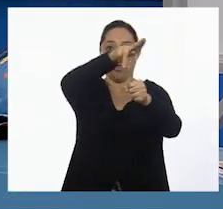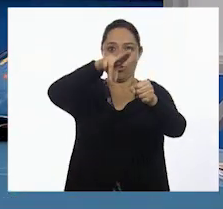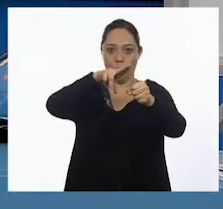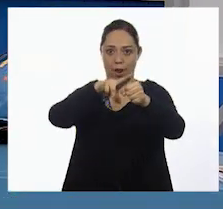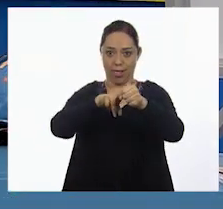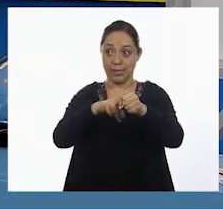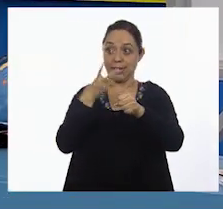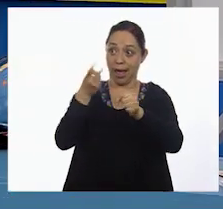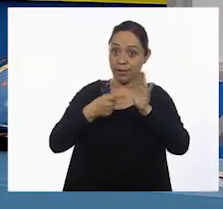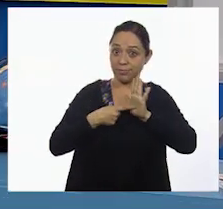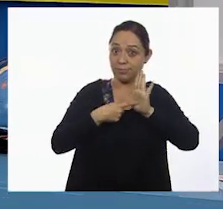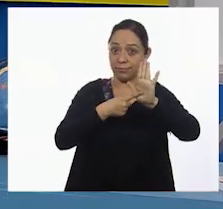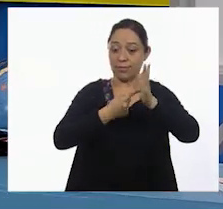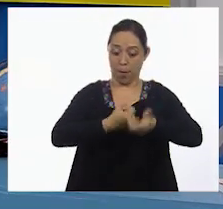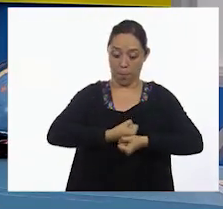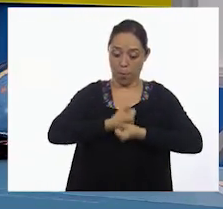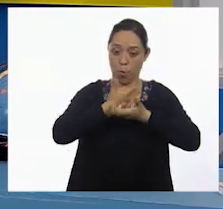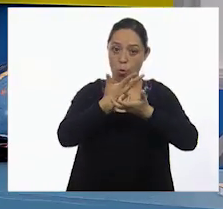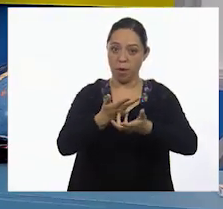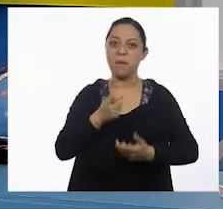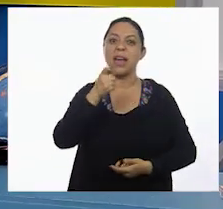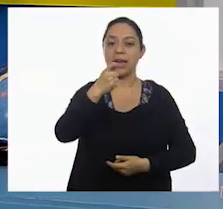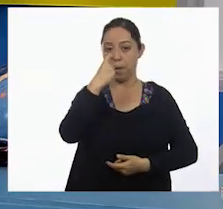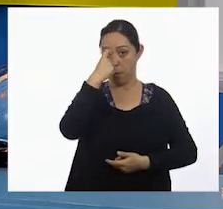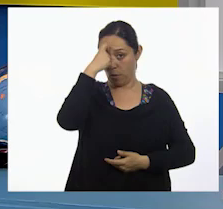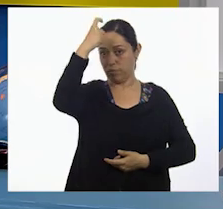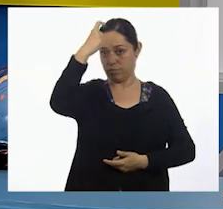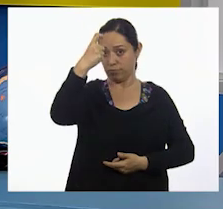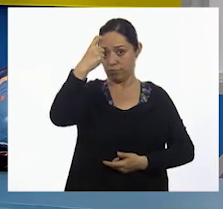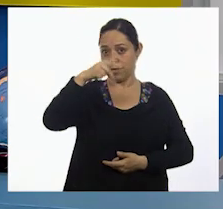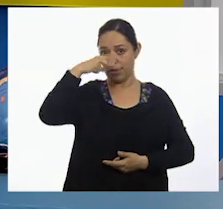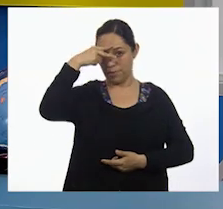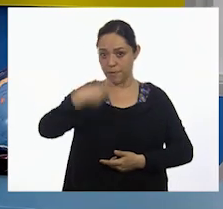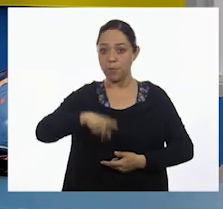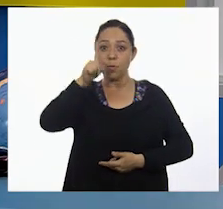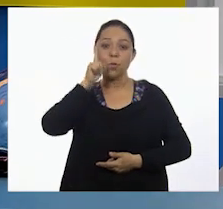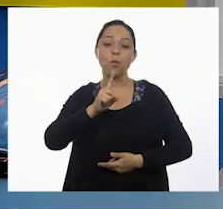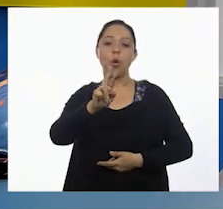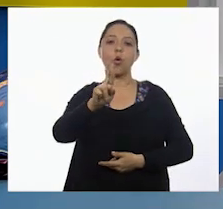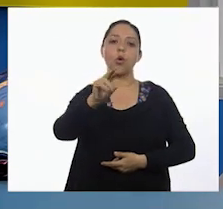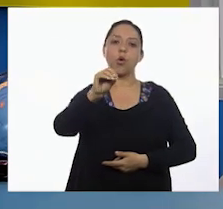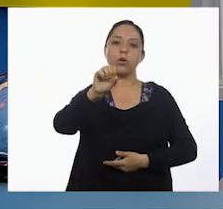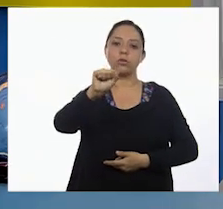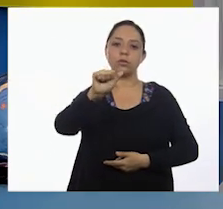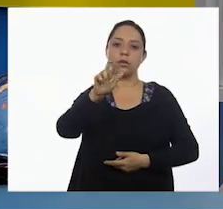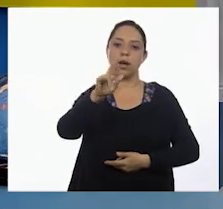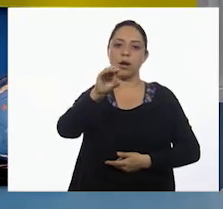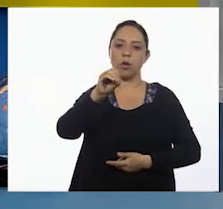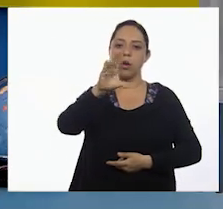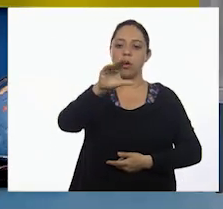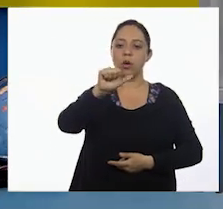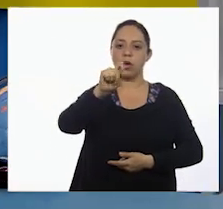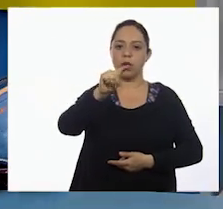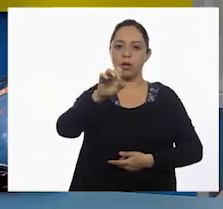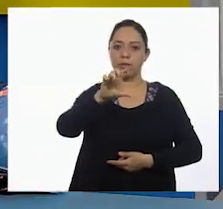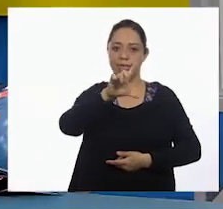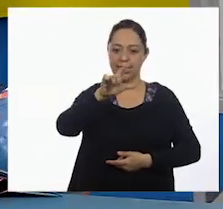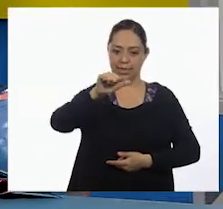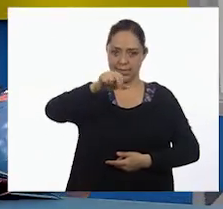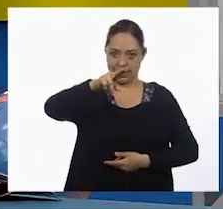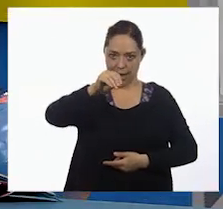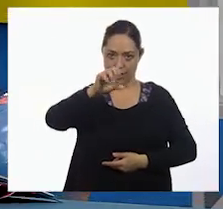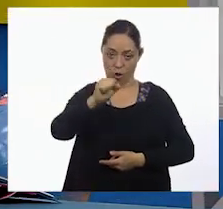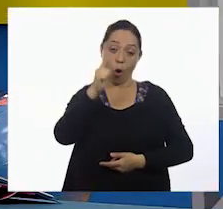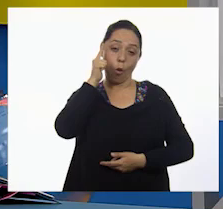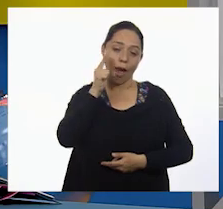estos poemas que te voy a presentar son de la escritora mexicana Rosario Castellanos. Y espero que los disfrutes tanto como